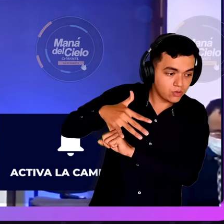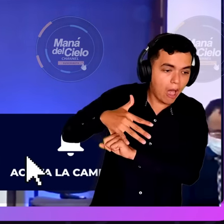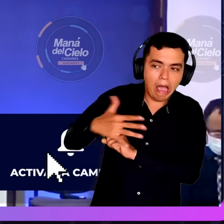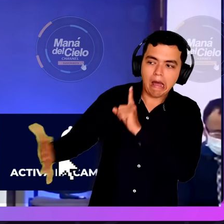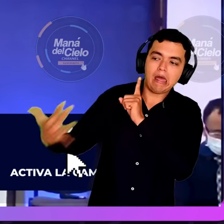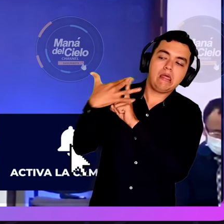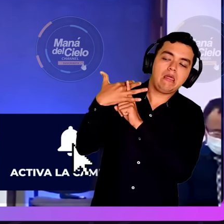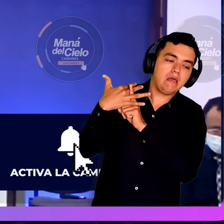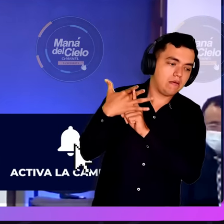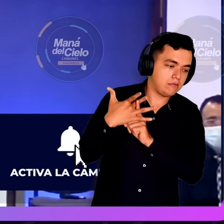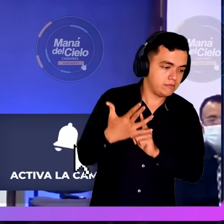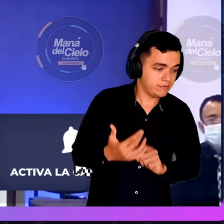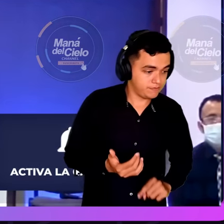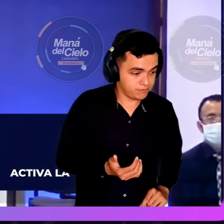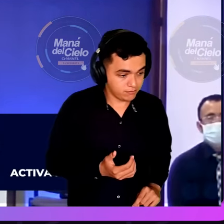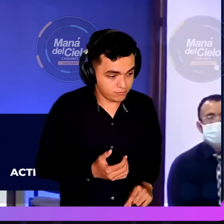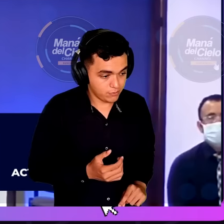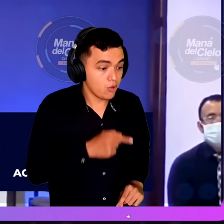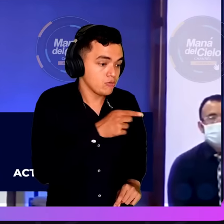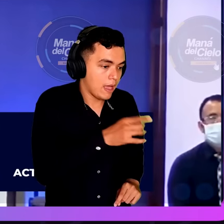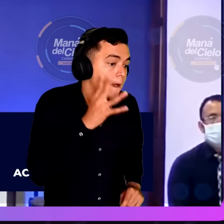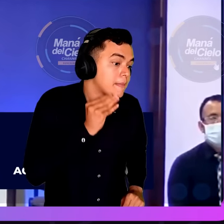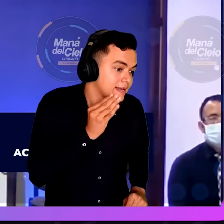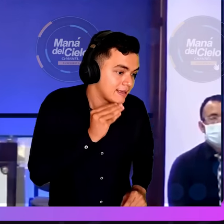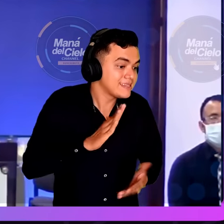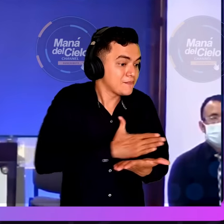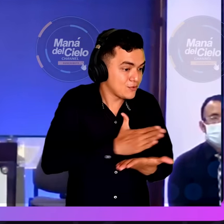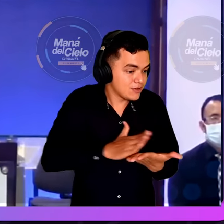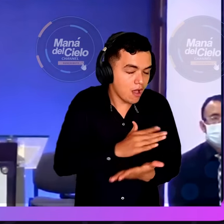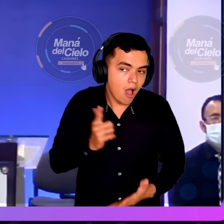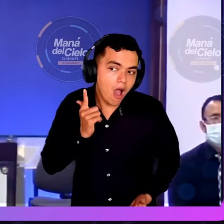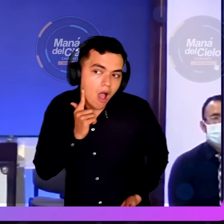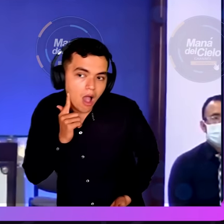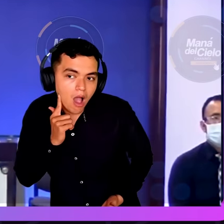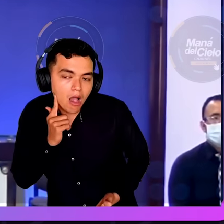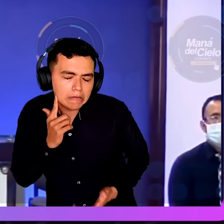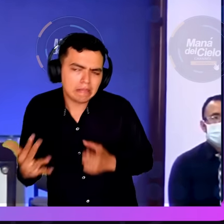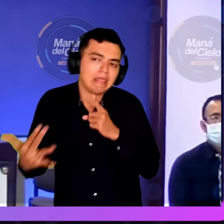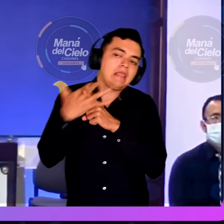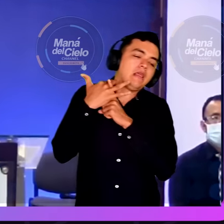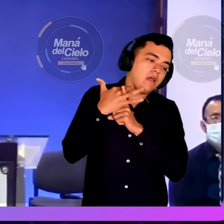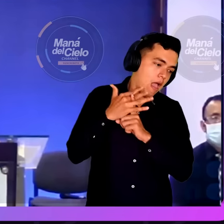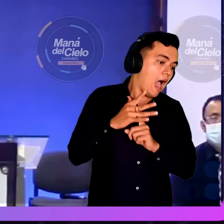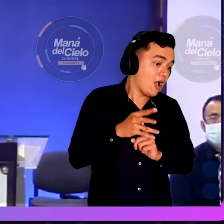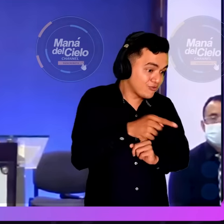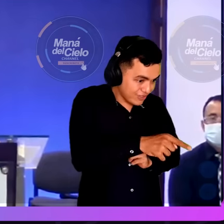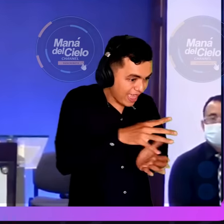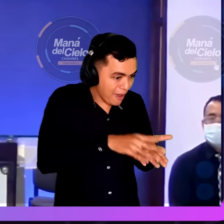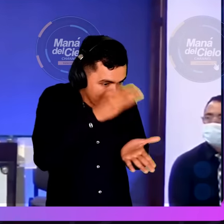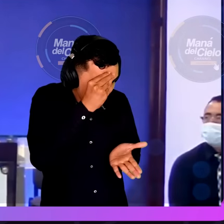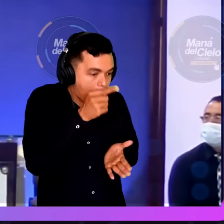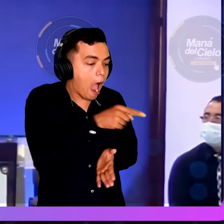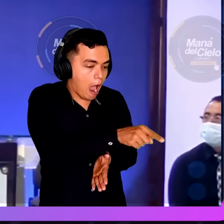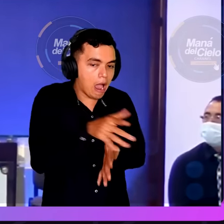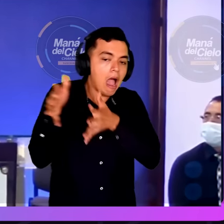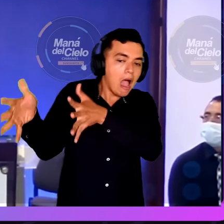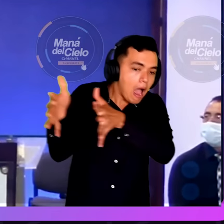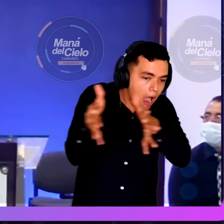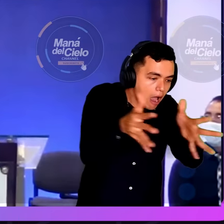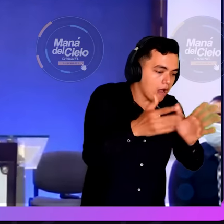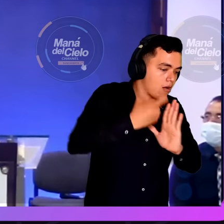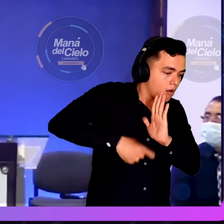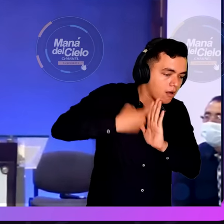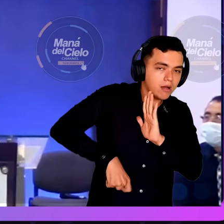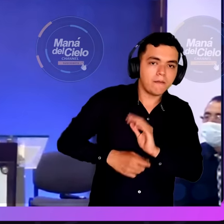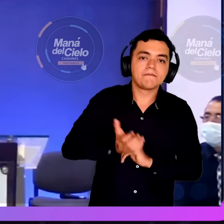cómo reacciona, cómo hace las cosas de acuerdo el ámbito donde usted esté. Si usted está en una universidad y pasa horas, usted está